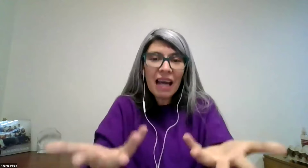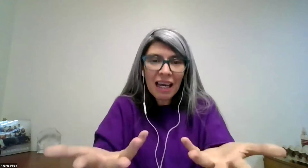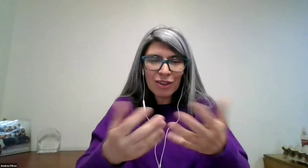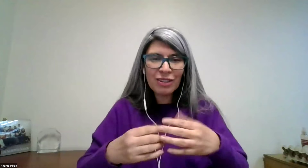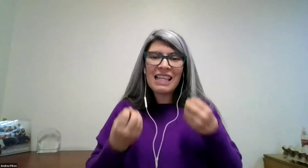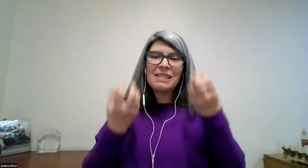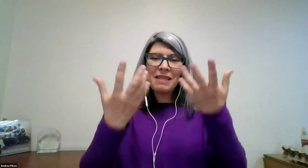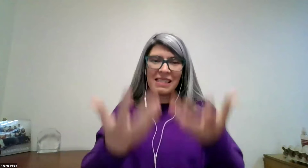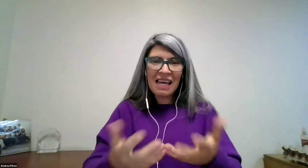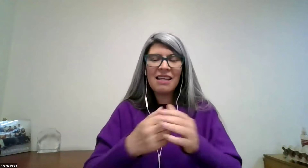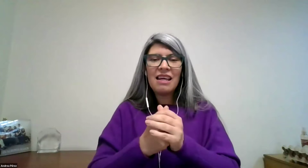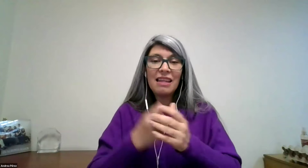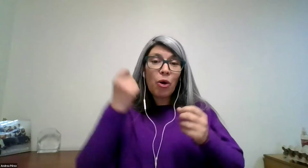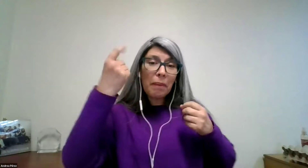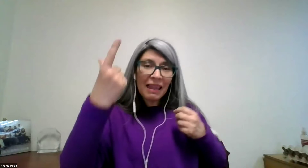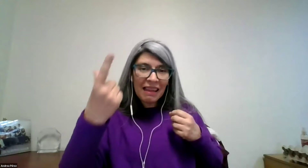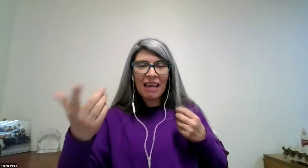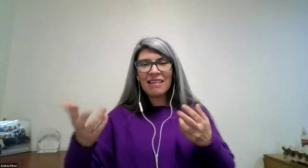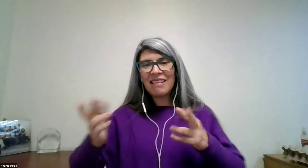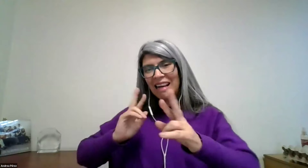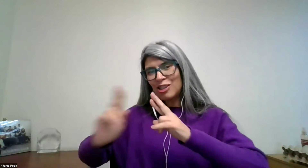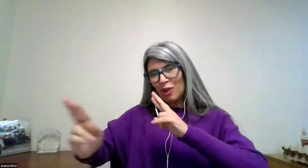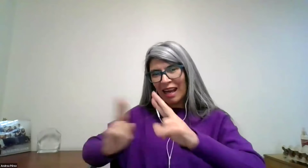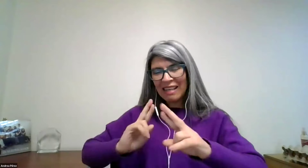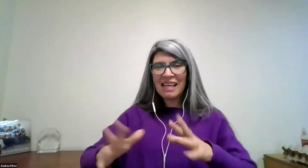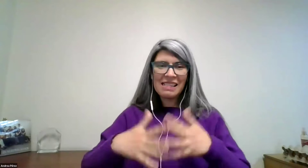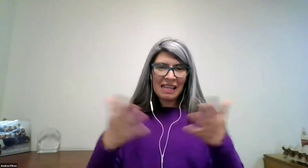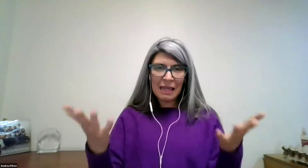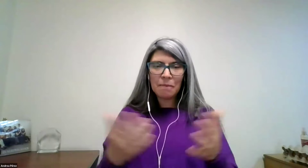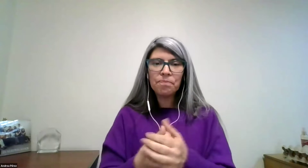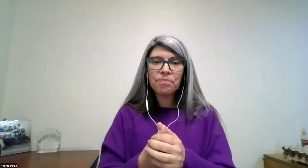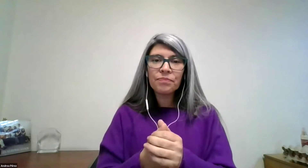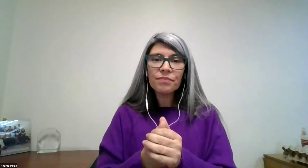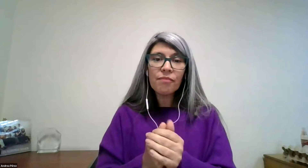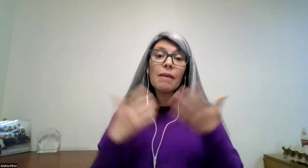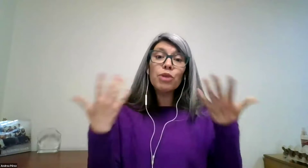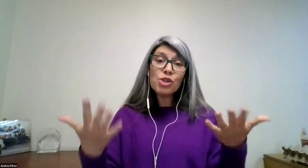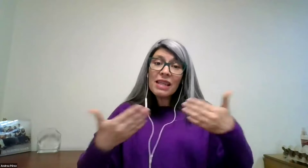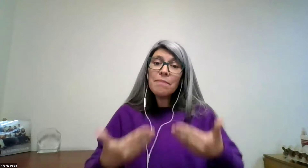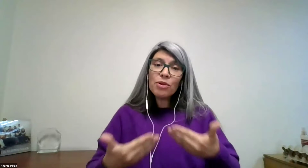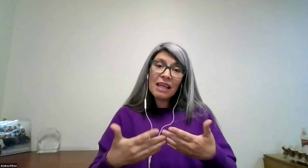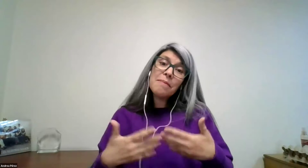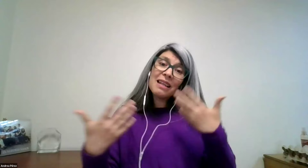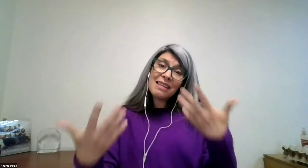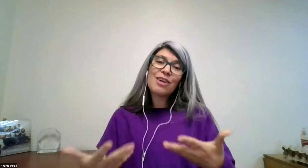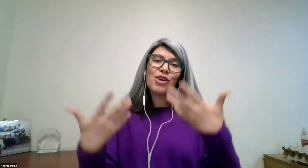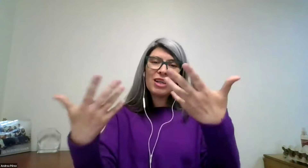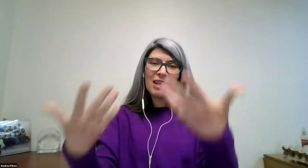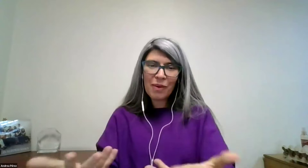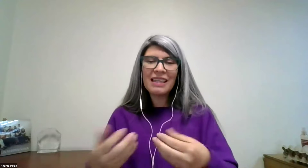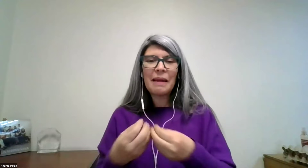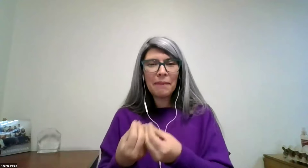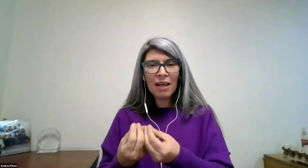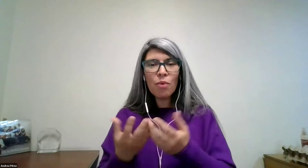de comunicar cosas, de expresar, de comprender, de relacionarse, etcétera. Por eso es tan importante para el desarrollo